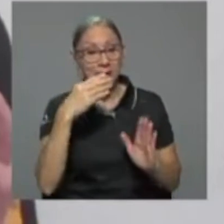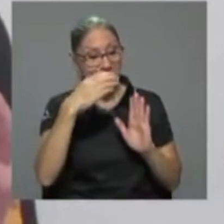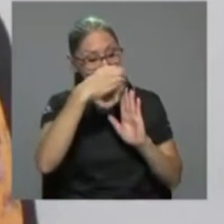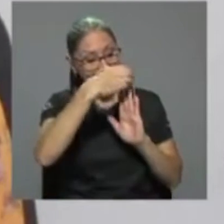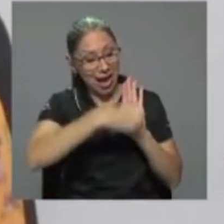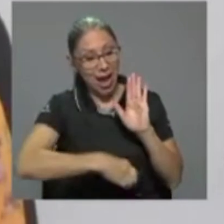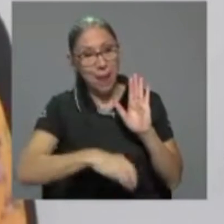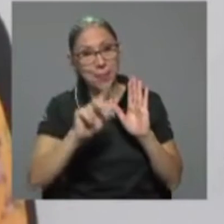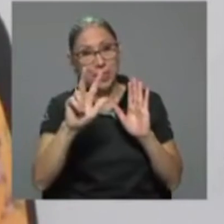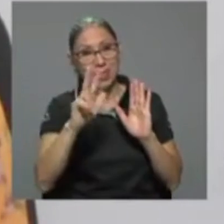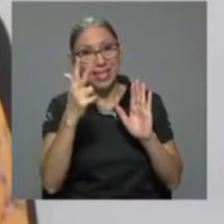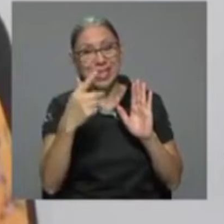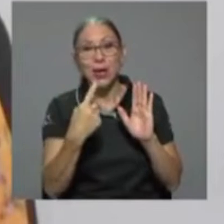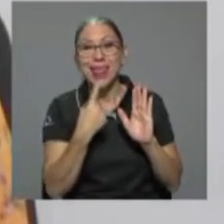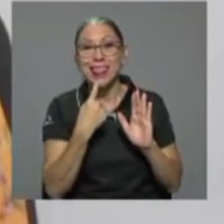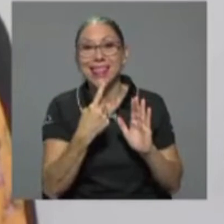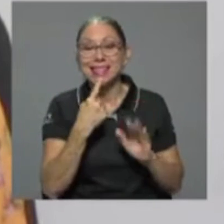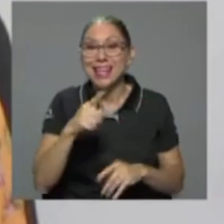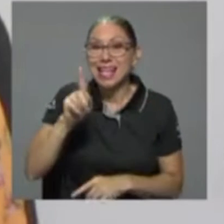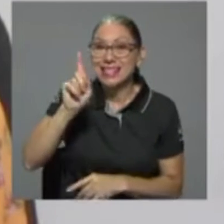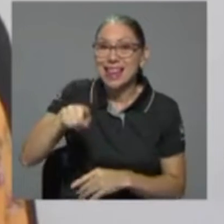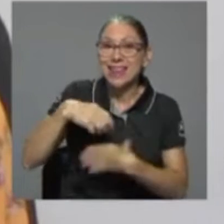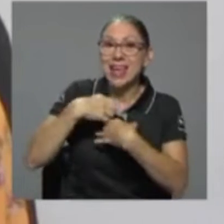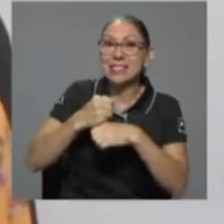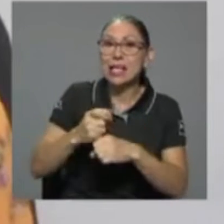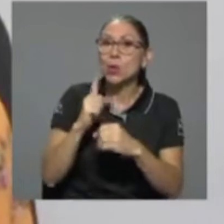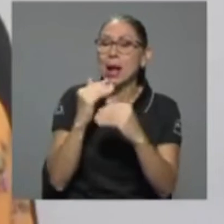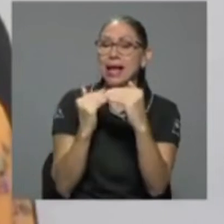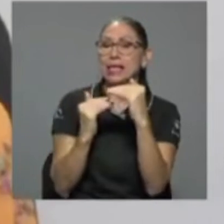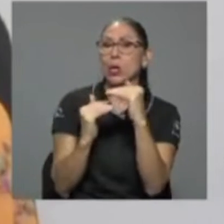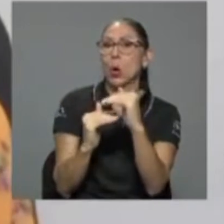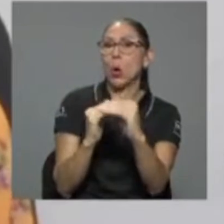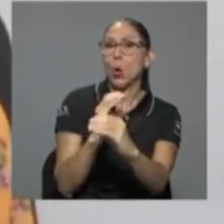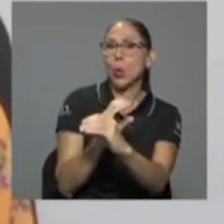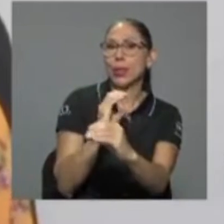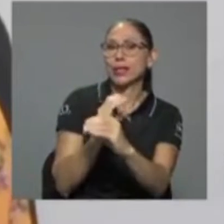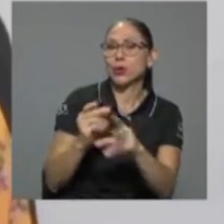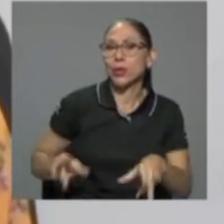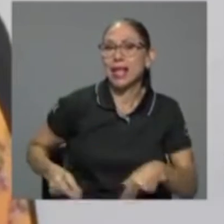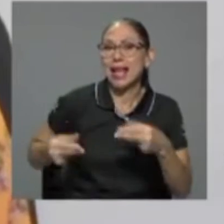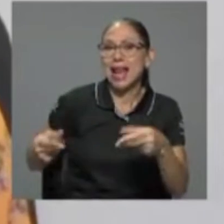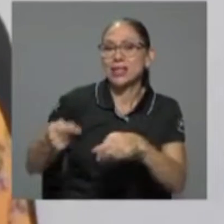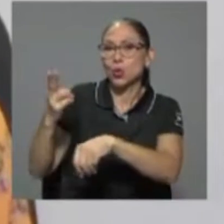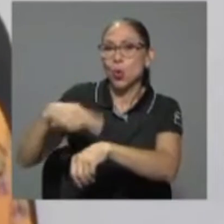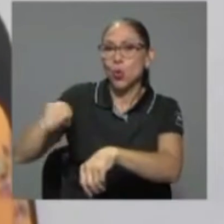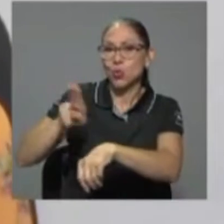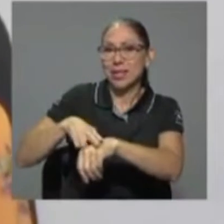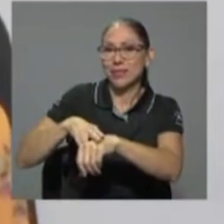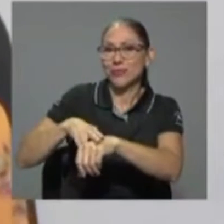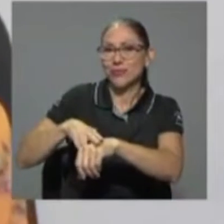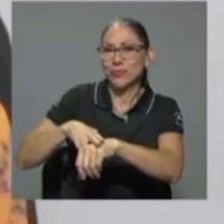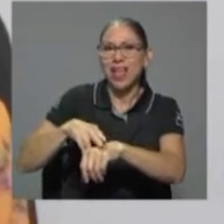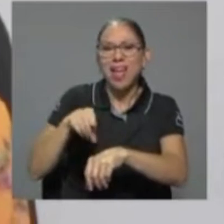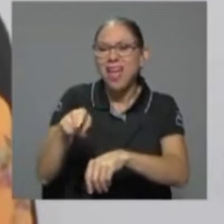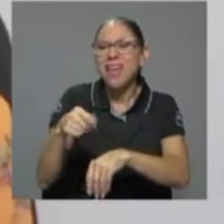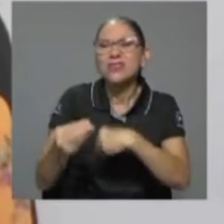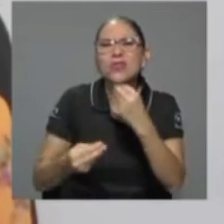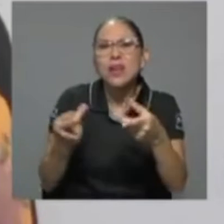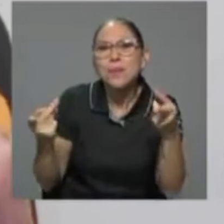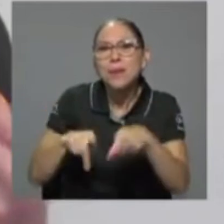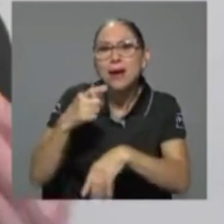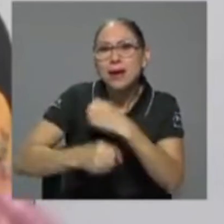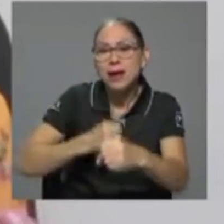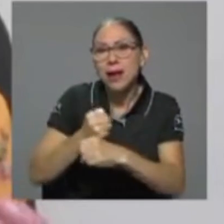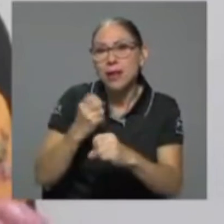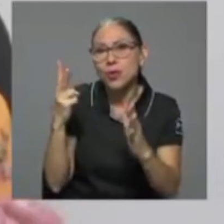decía que se tenía que hacer una contención del gasto corriente. Y en el 2020 lo que se hace es que